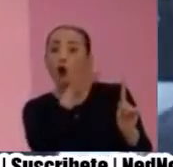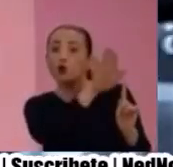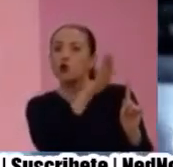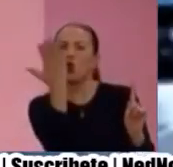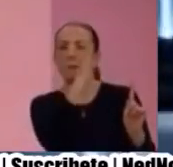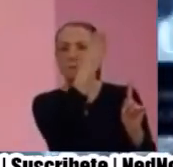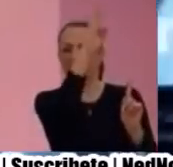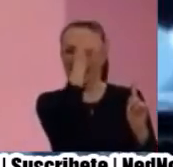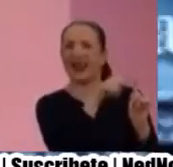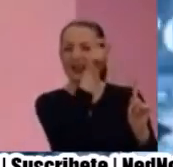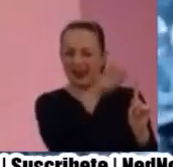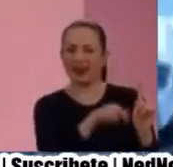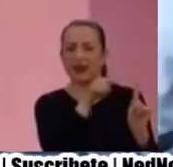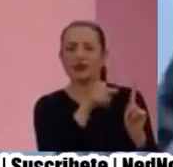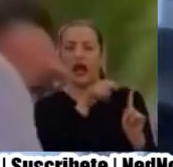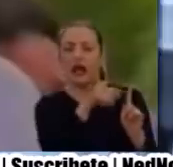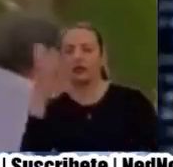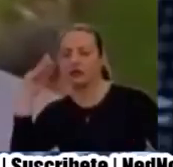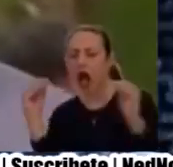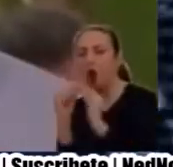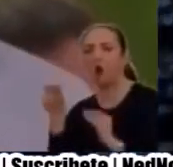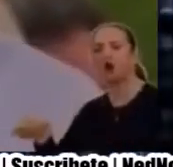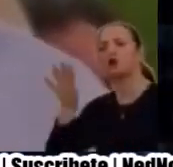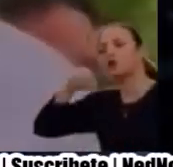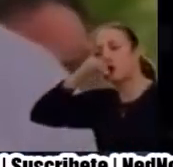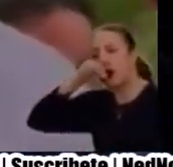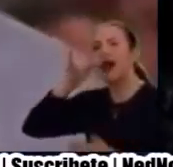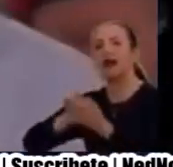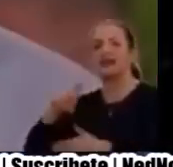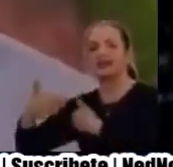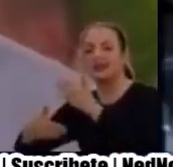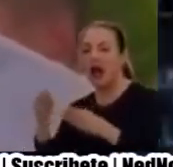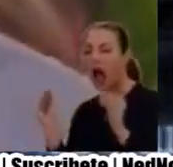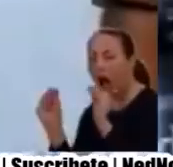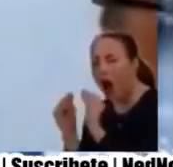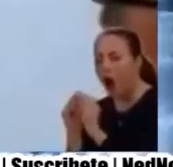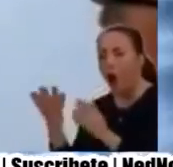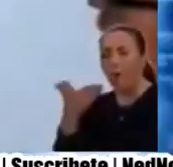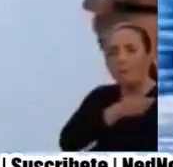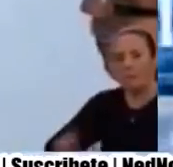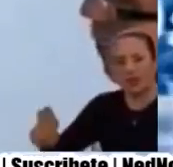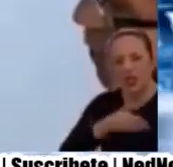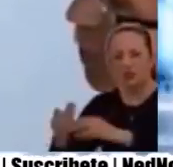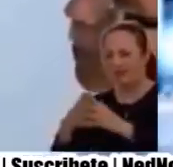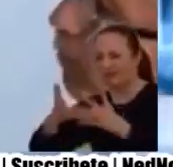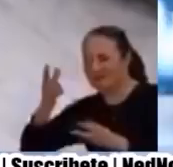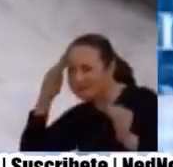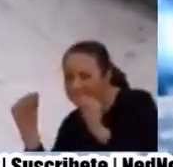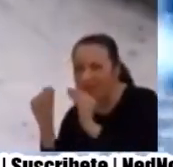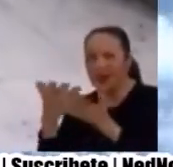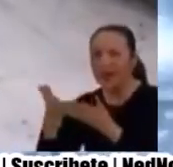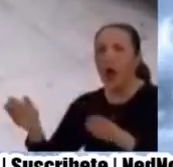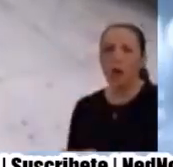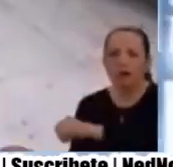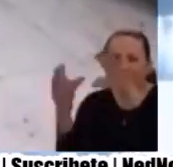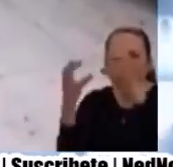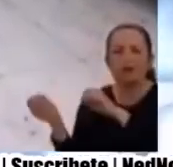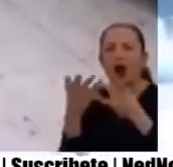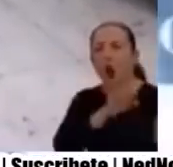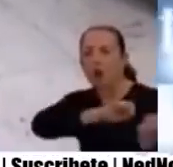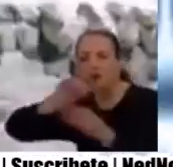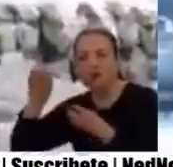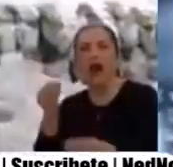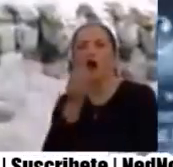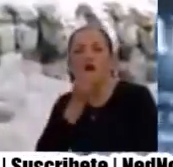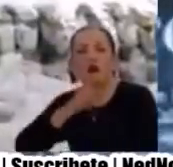instancias judiciales internacionales y caboverdianas se ha conocido que garzón también intentará abrir ante la justicia del